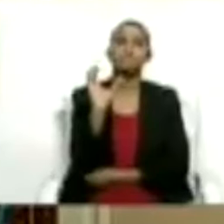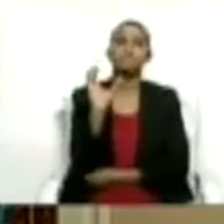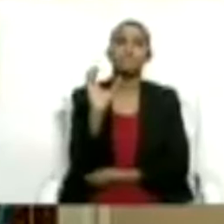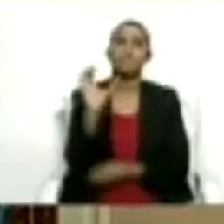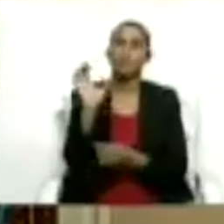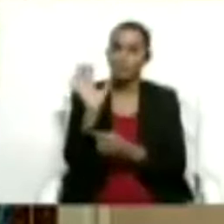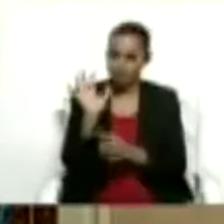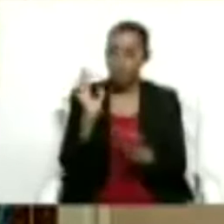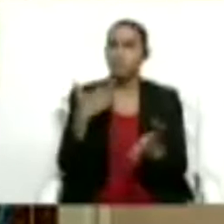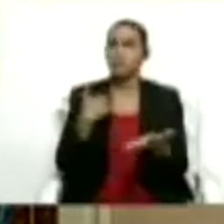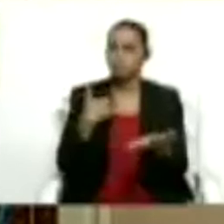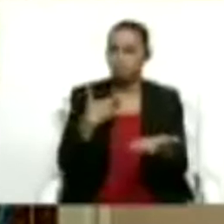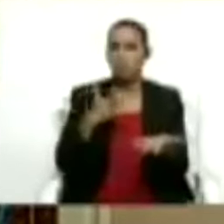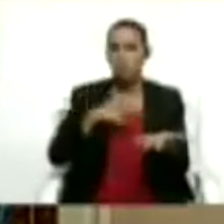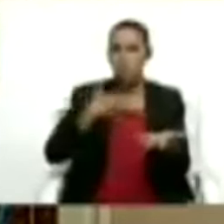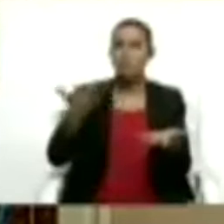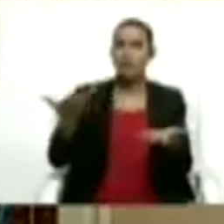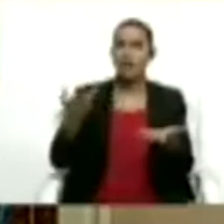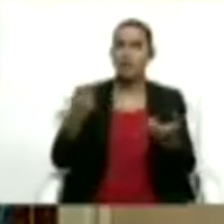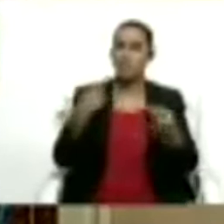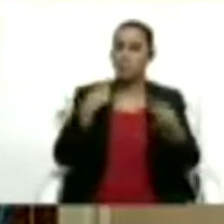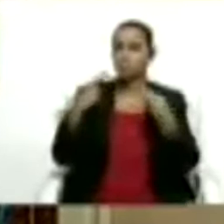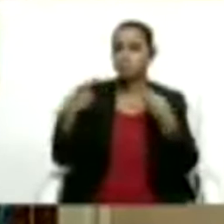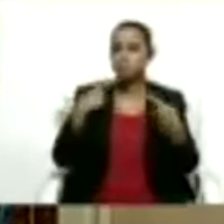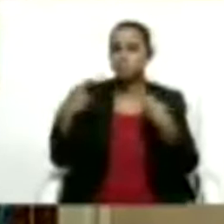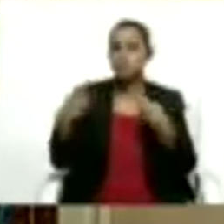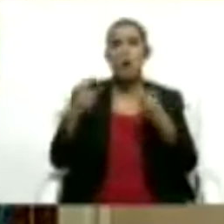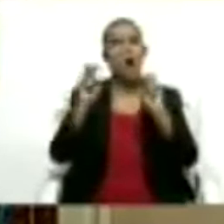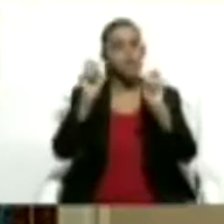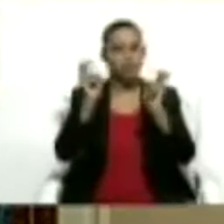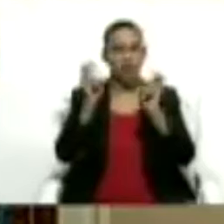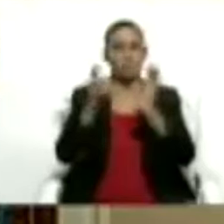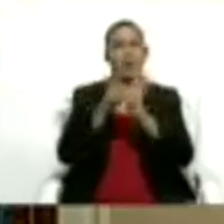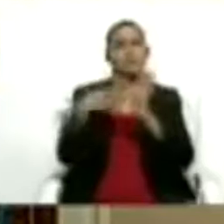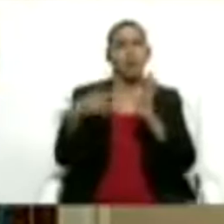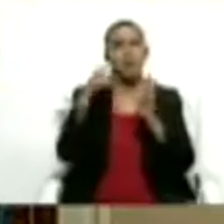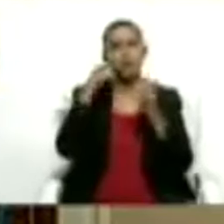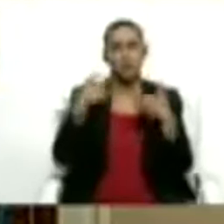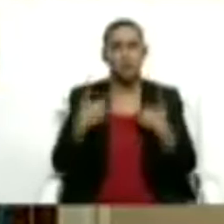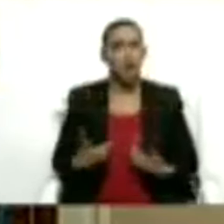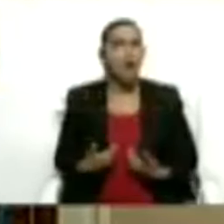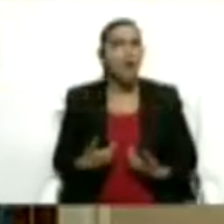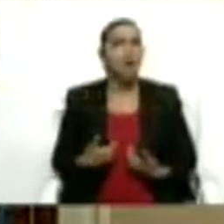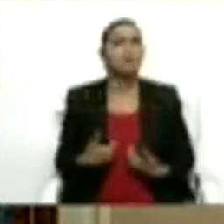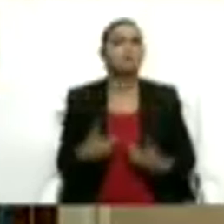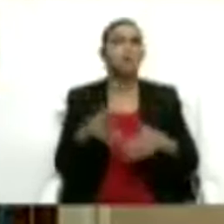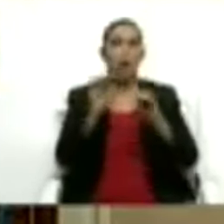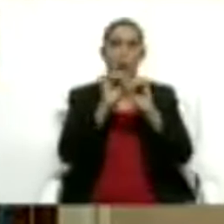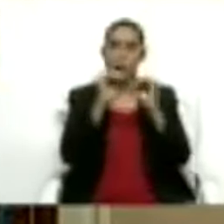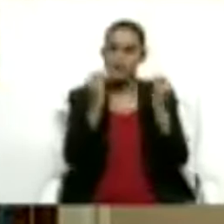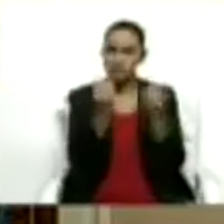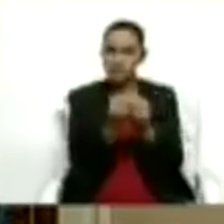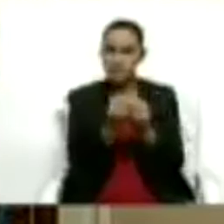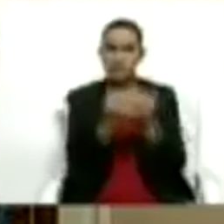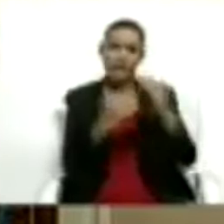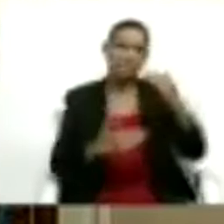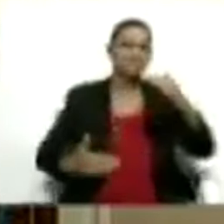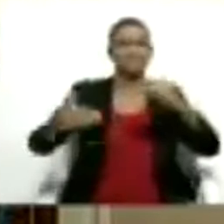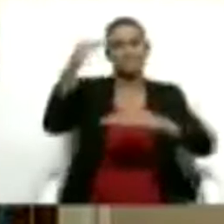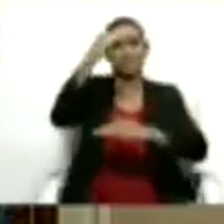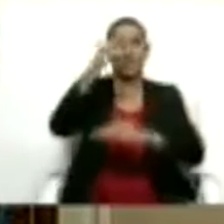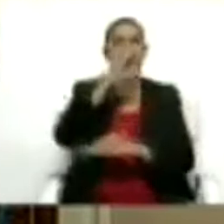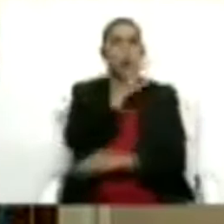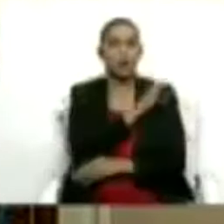vías de cooperación en materia de derechos humanos, tanto con la oficina del Alto Comisionado, tanto con el